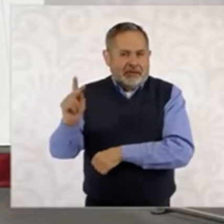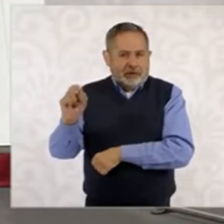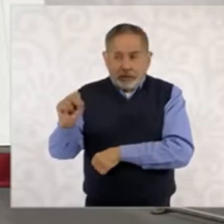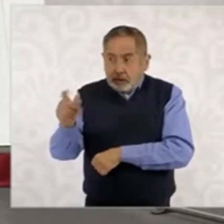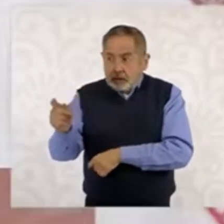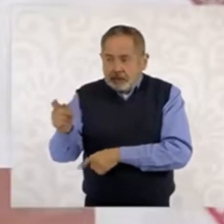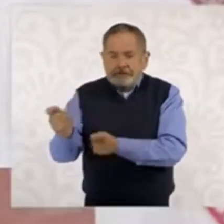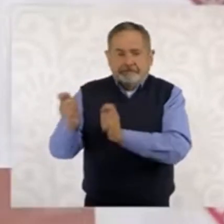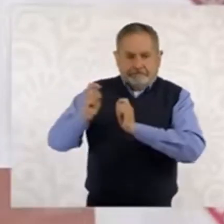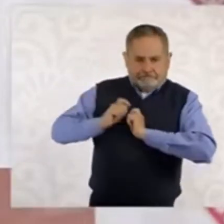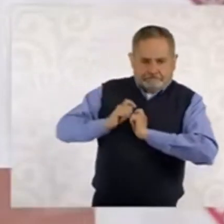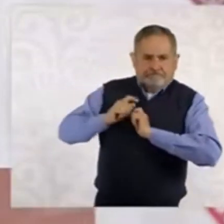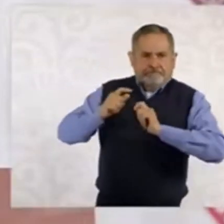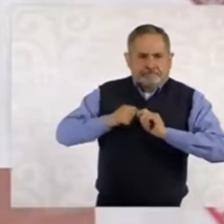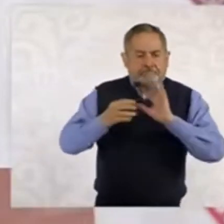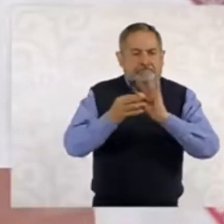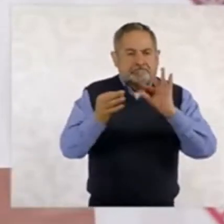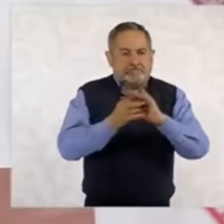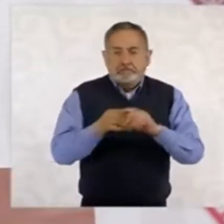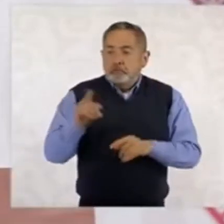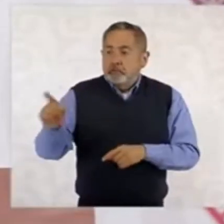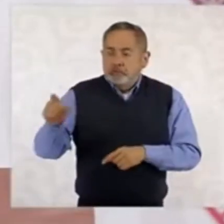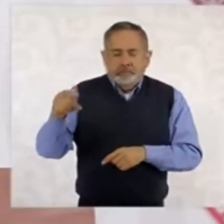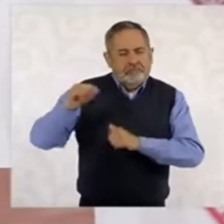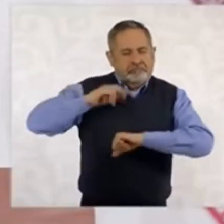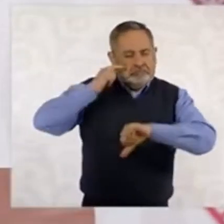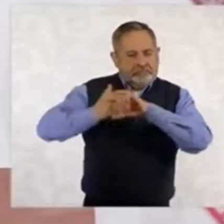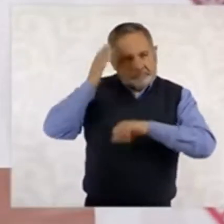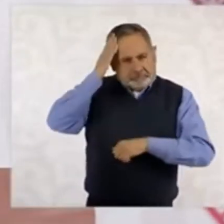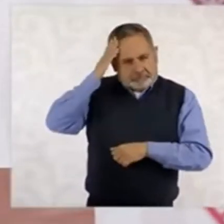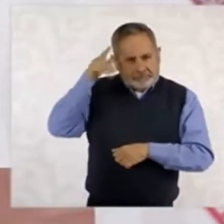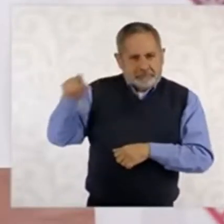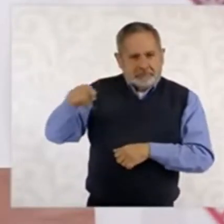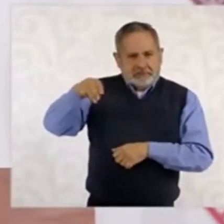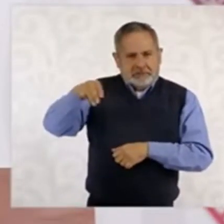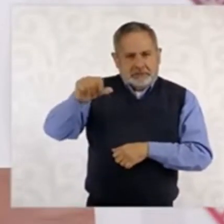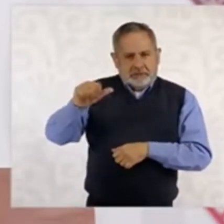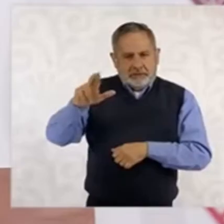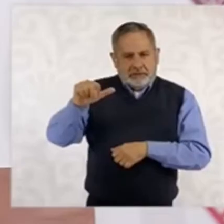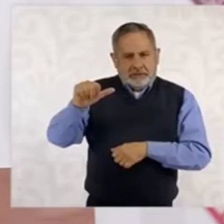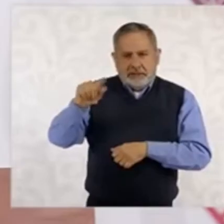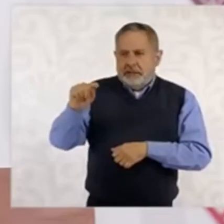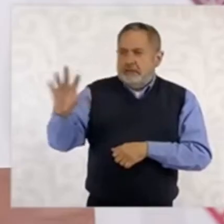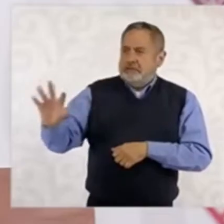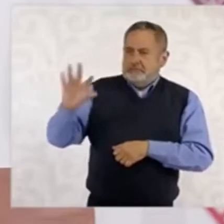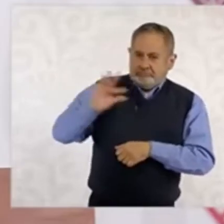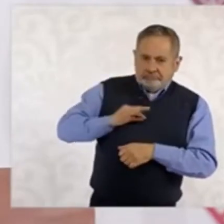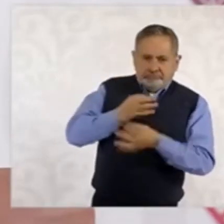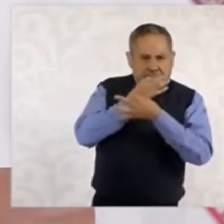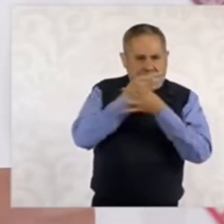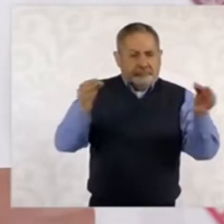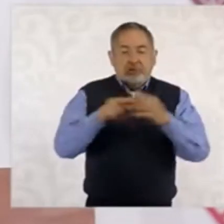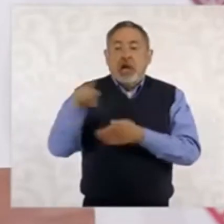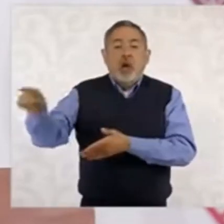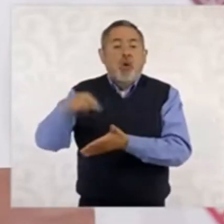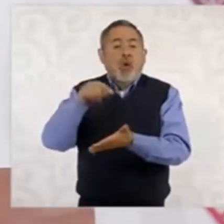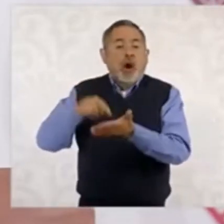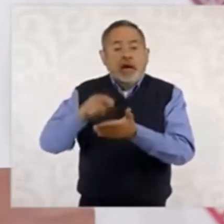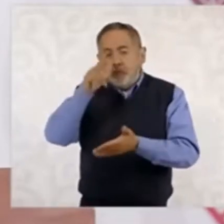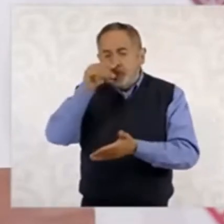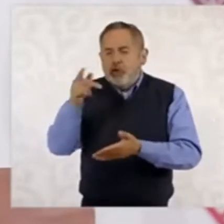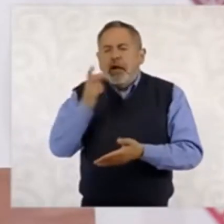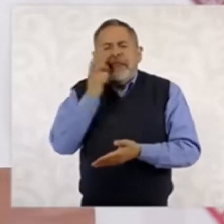México y refrendando el mensaje que transmitió su titular, Marat Bolaños López, el pasado 22 de diciembre en Hermosillo, Sonora, les